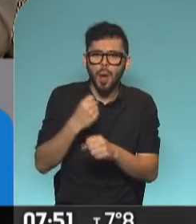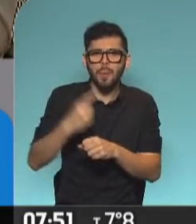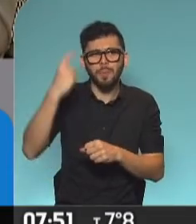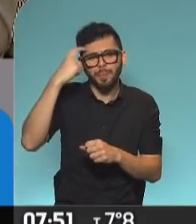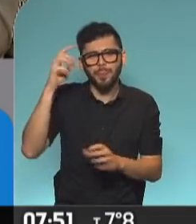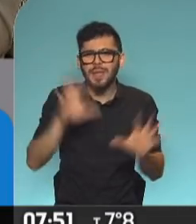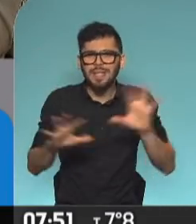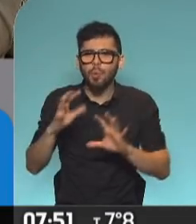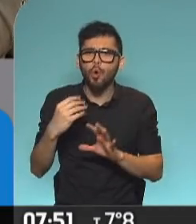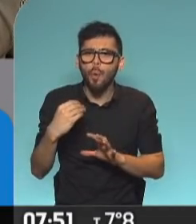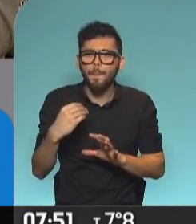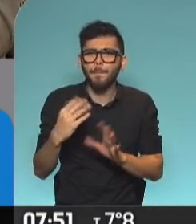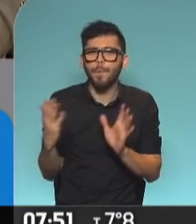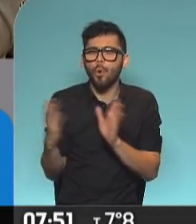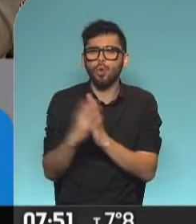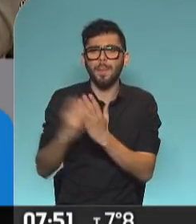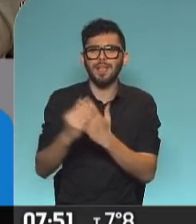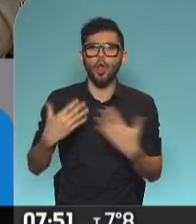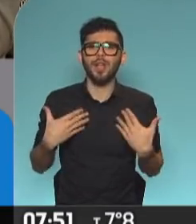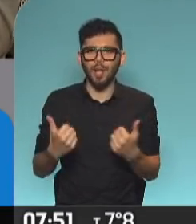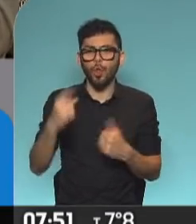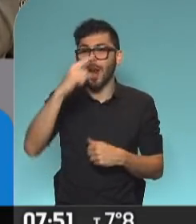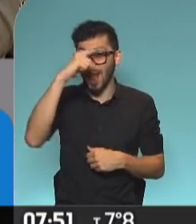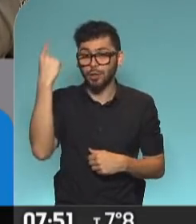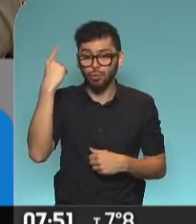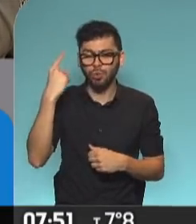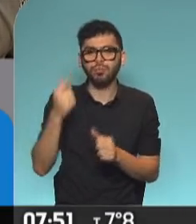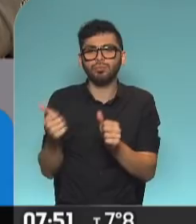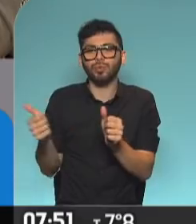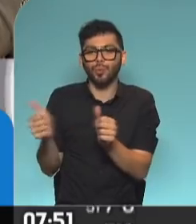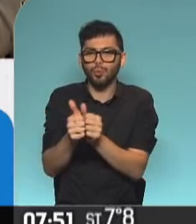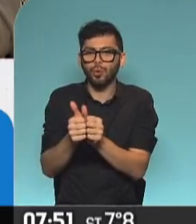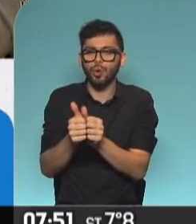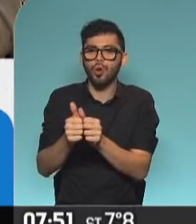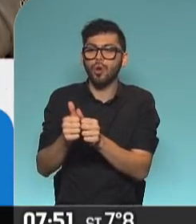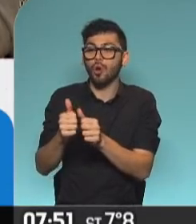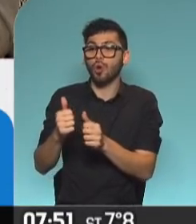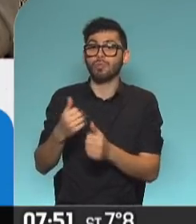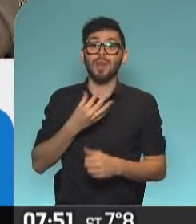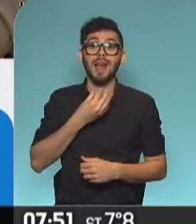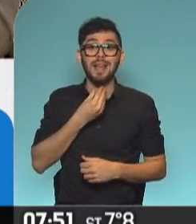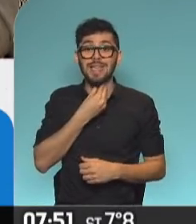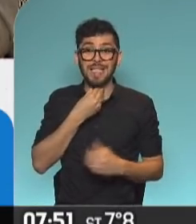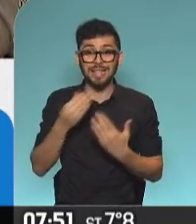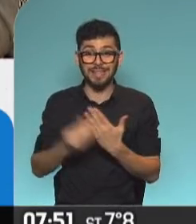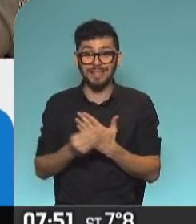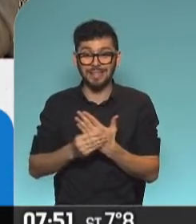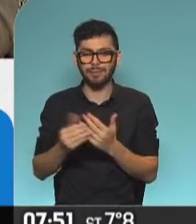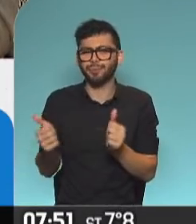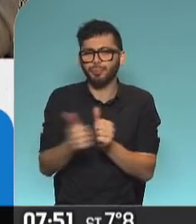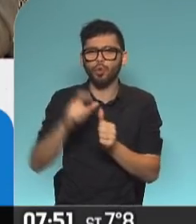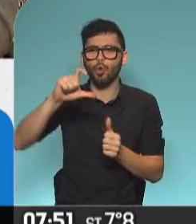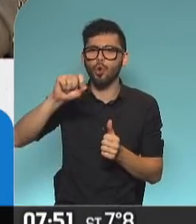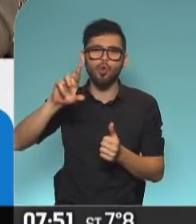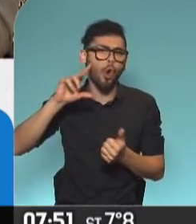adelante mancomunadamente con el Ministerio de Salud de la Nación, con el equipo del doctor Ginés González, especialmente Alejandro Colli,